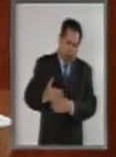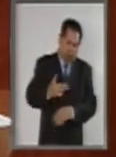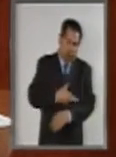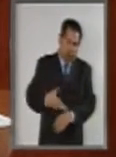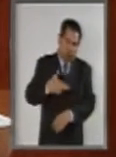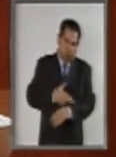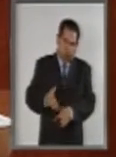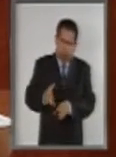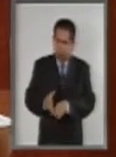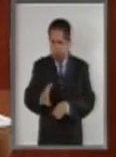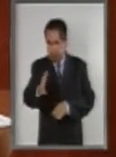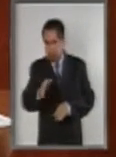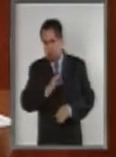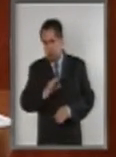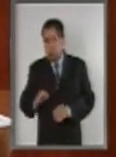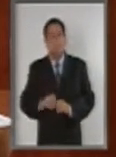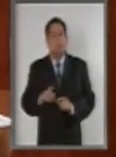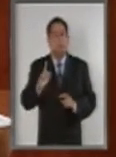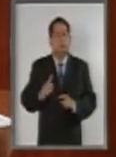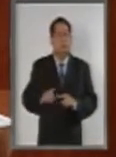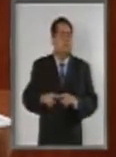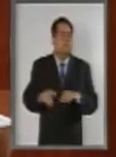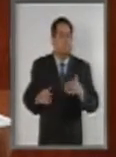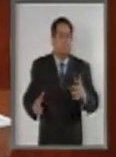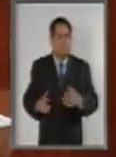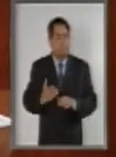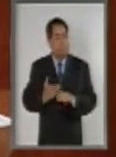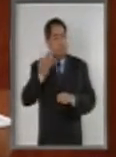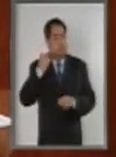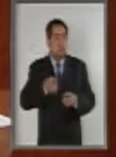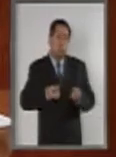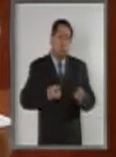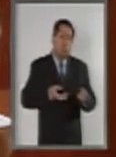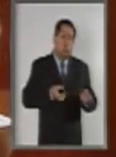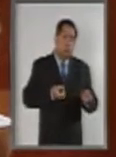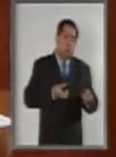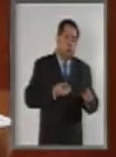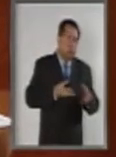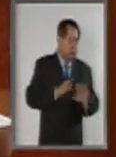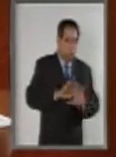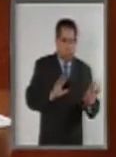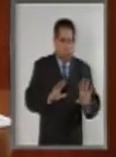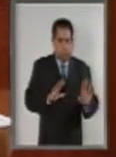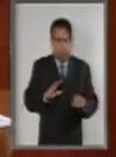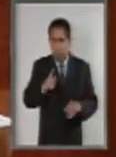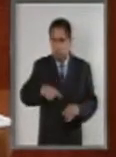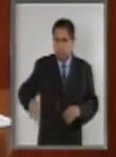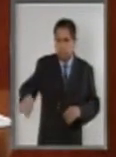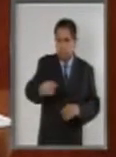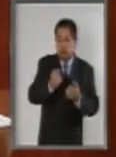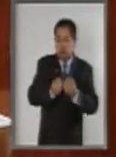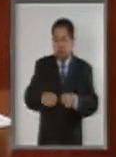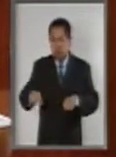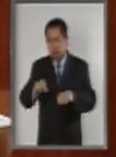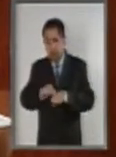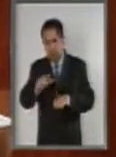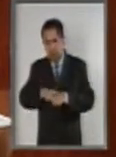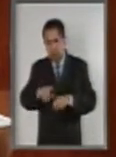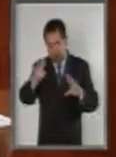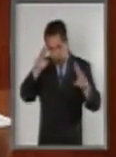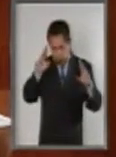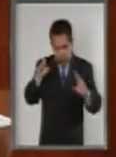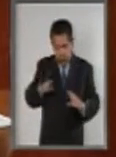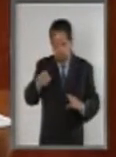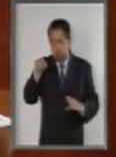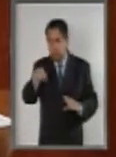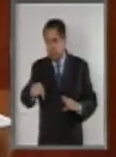que transita de un modelo asistencialista a un modelo social centrado en